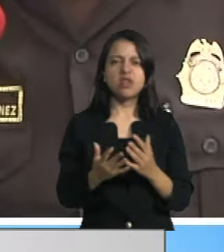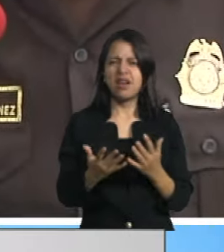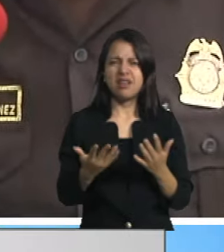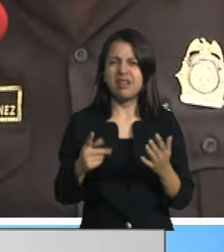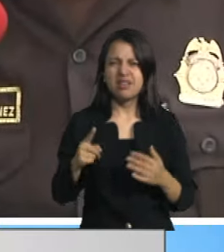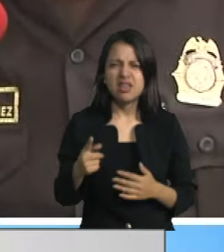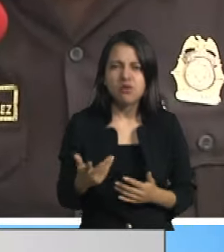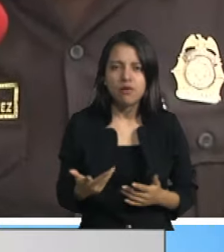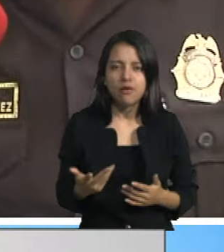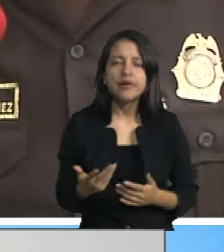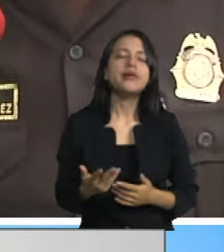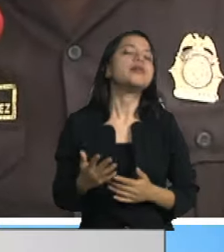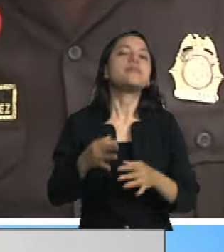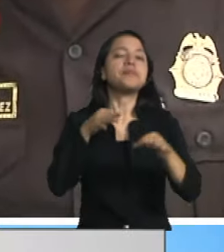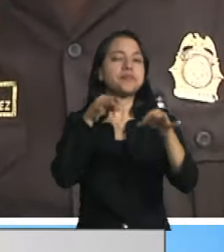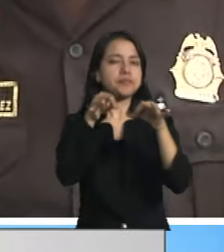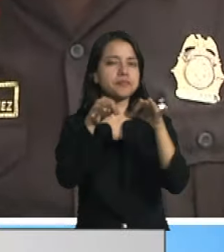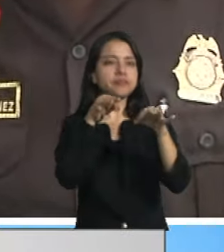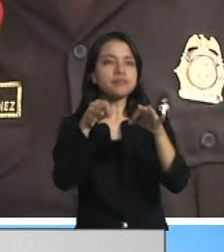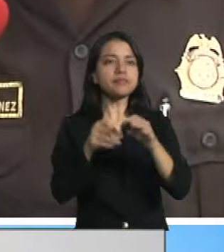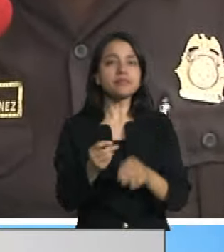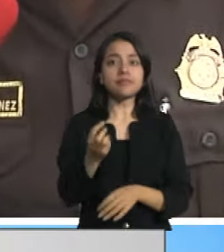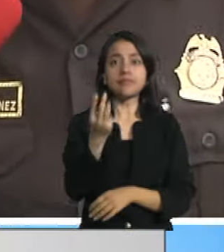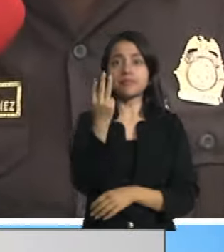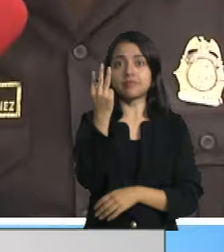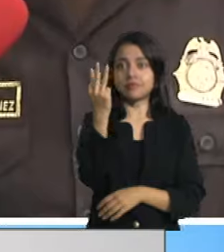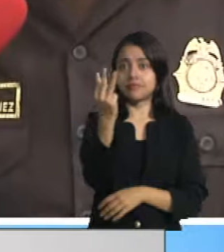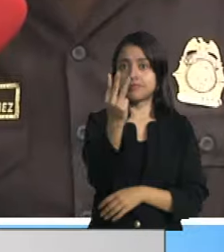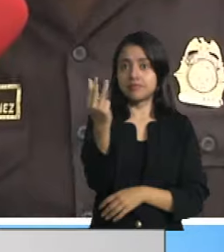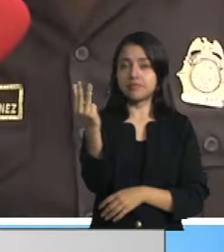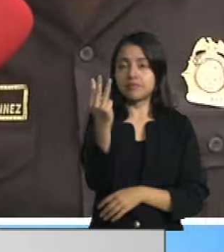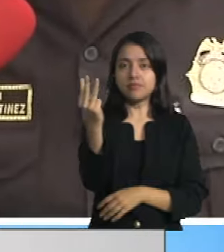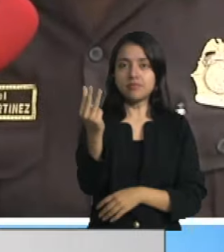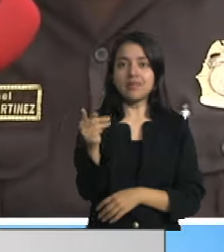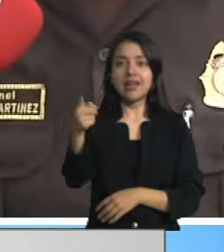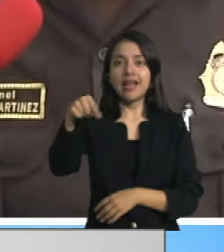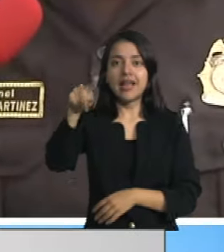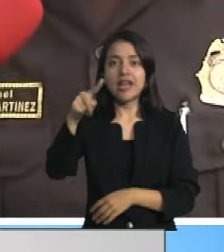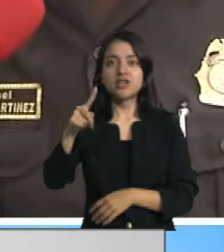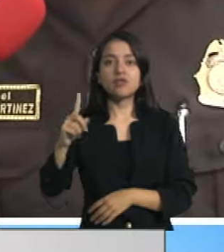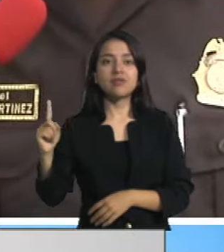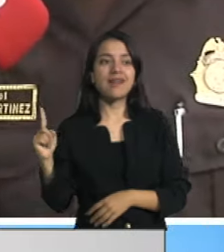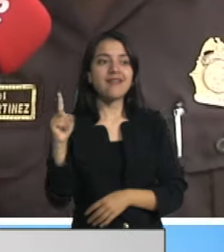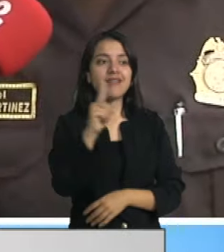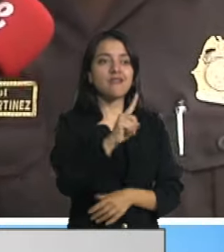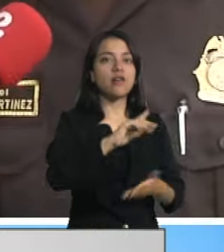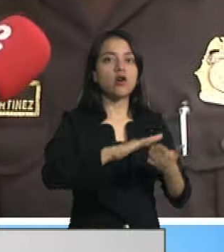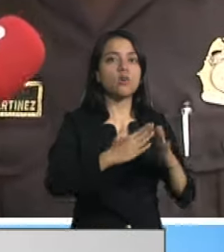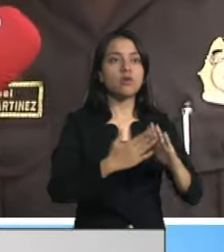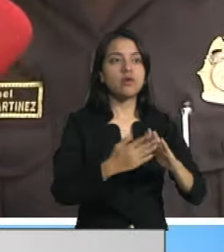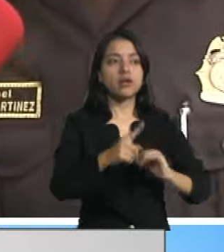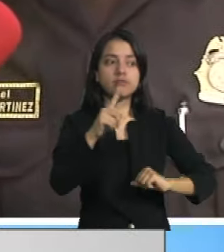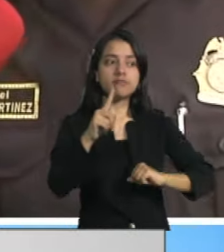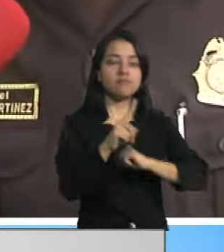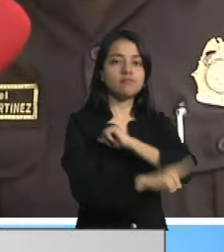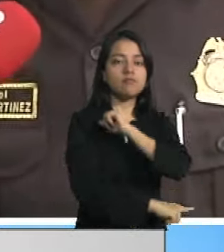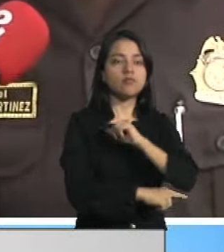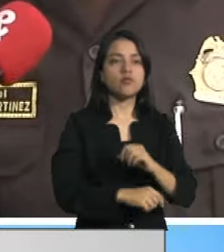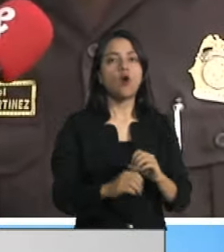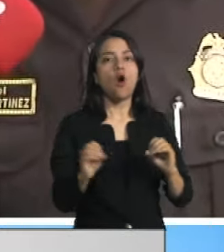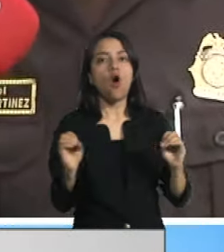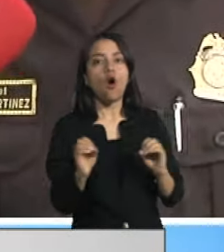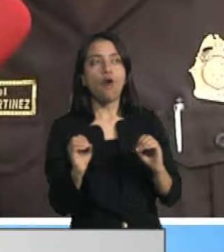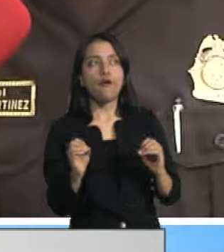quiero decir con esto? Ellas sancionaban comunidades con multas y exacciones económicas, también generaban una serie de trabajos